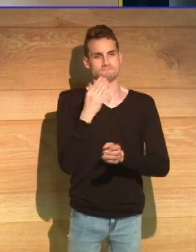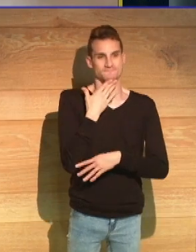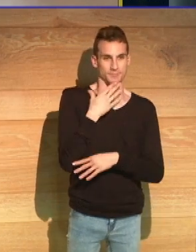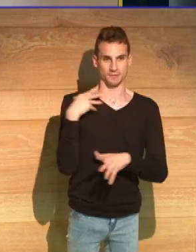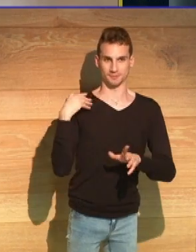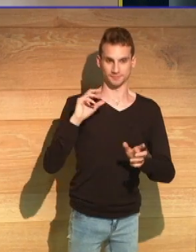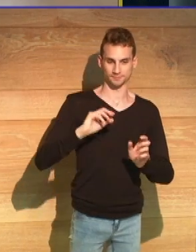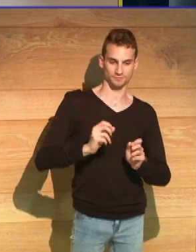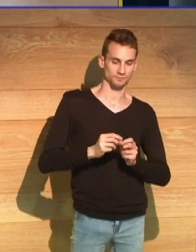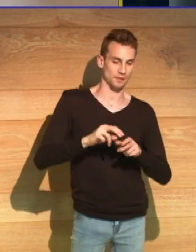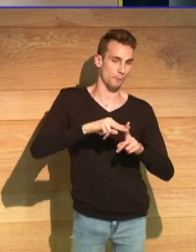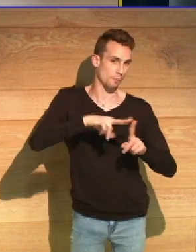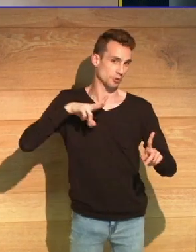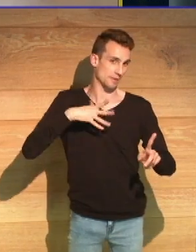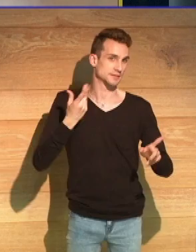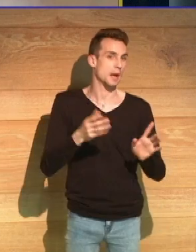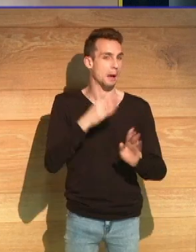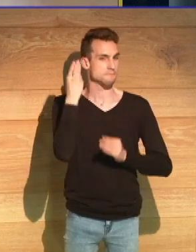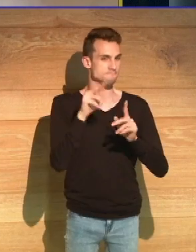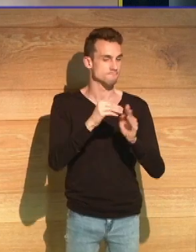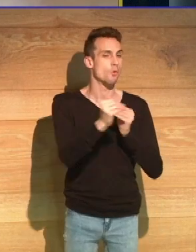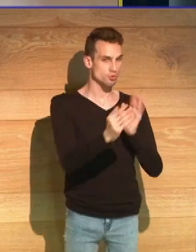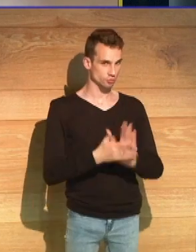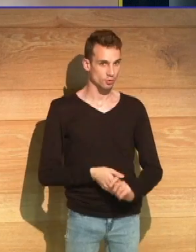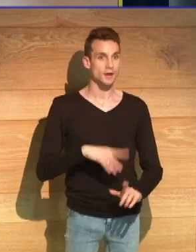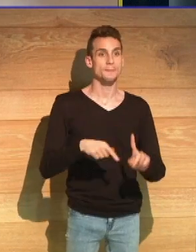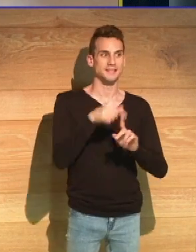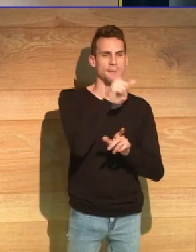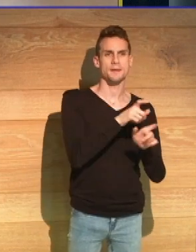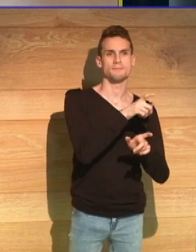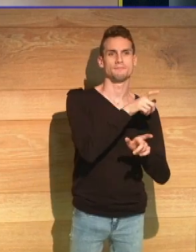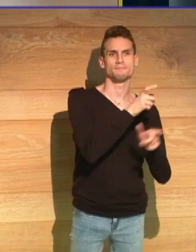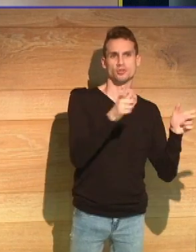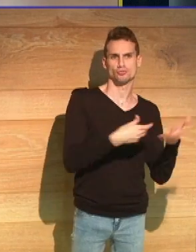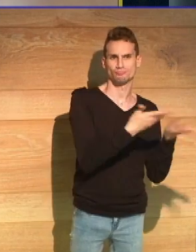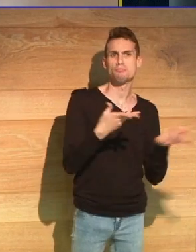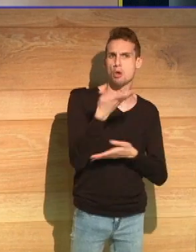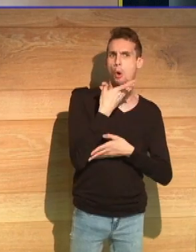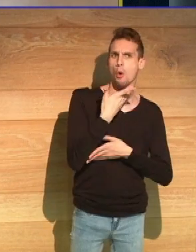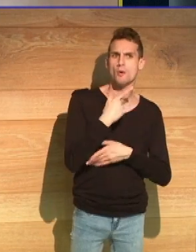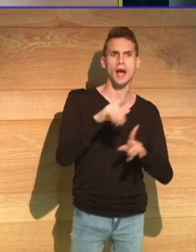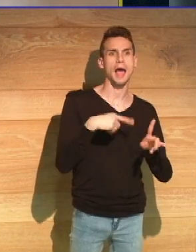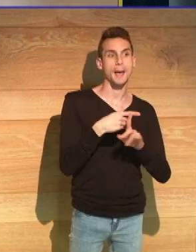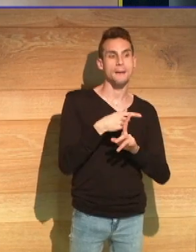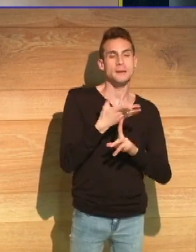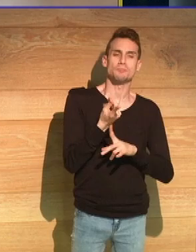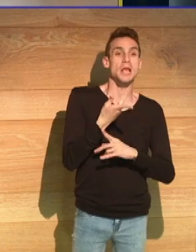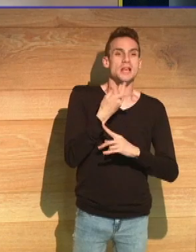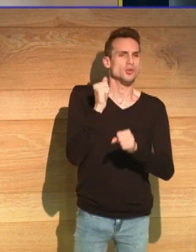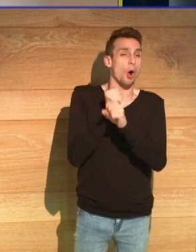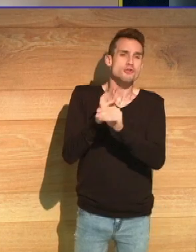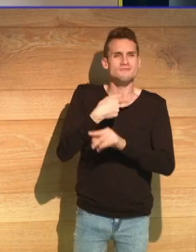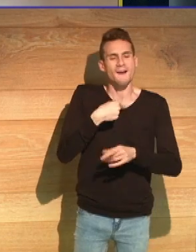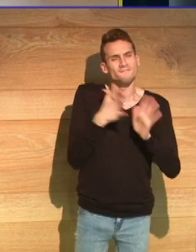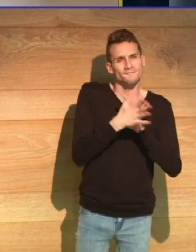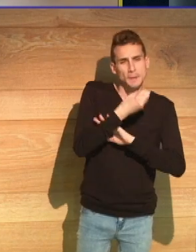suficientemente mediática para ser conocida por la mayor parte de la gente, incluso si no son capaces de explicar muy bien su trabajo, ¿no? En qué consistía o en qué trataba,